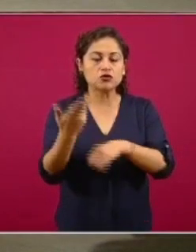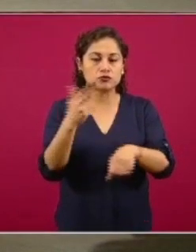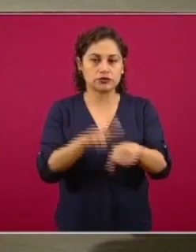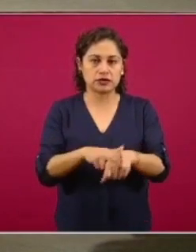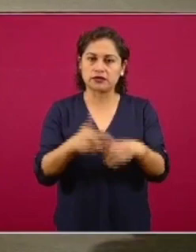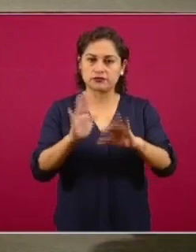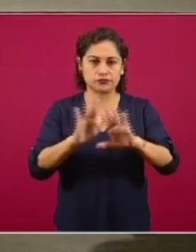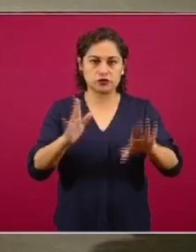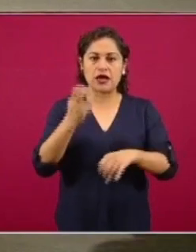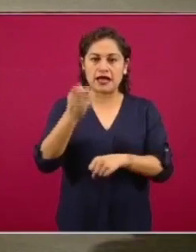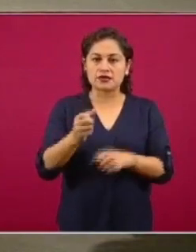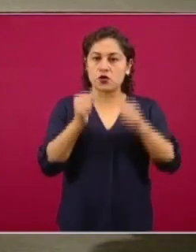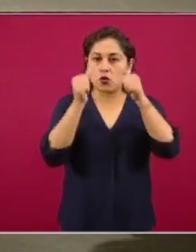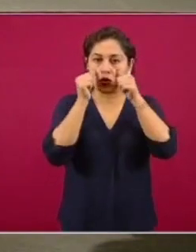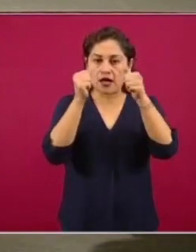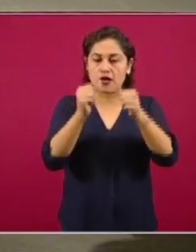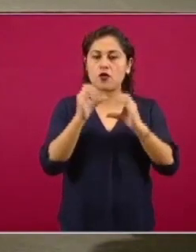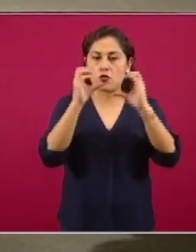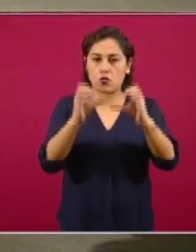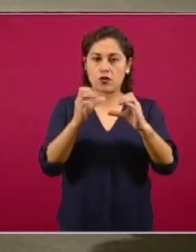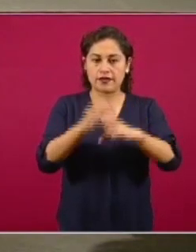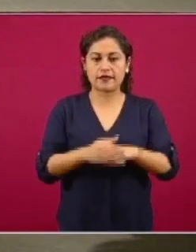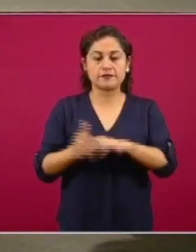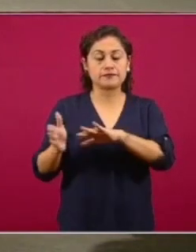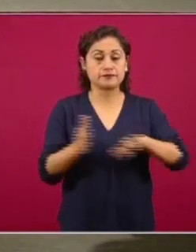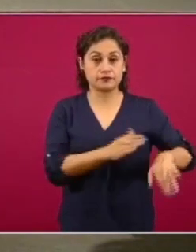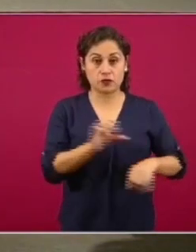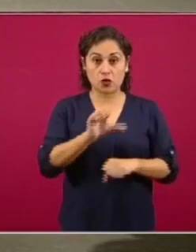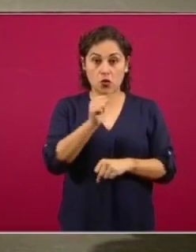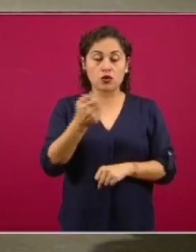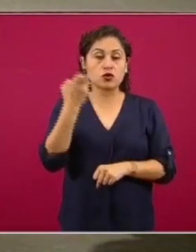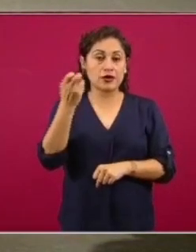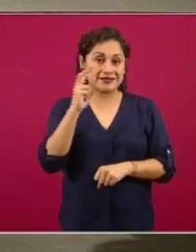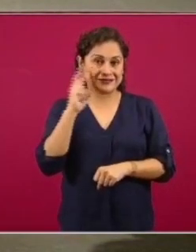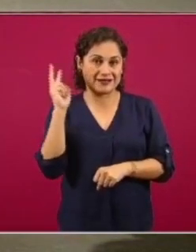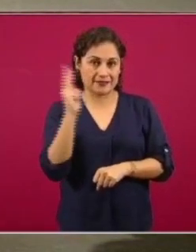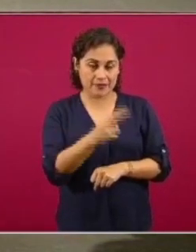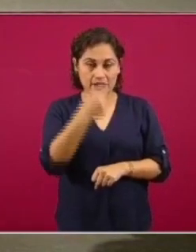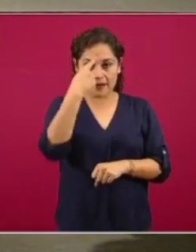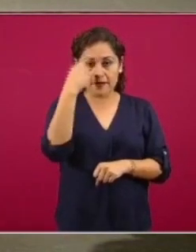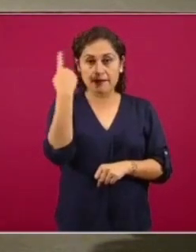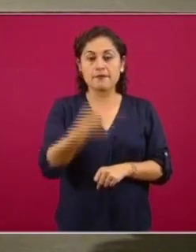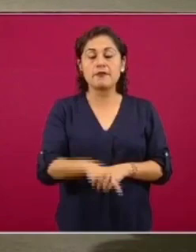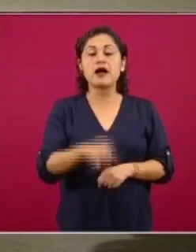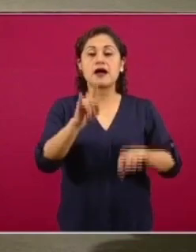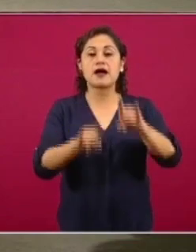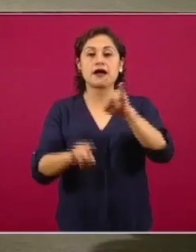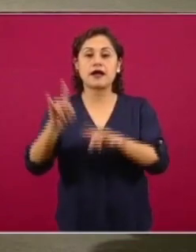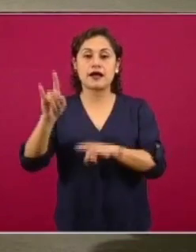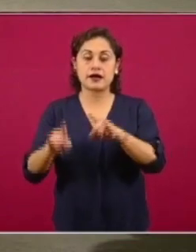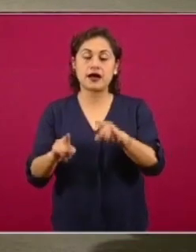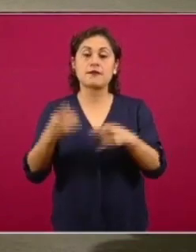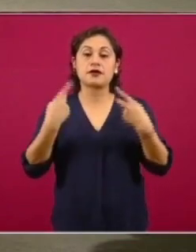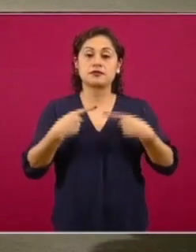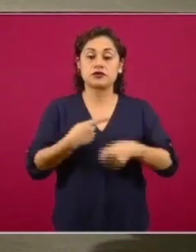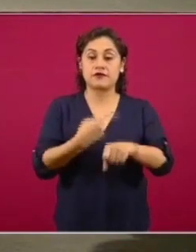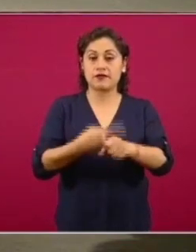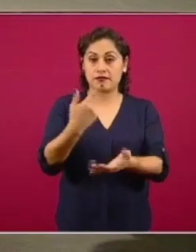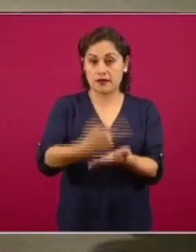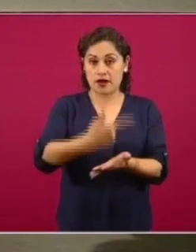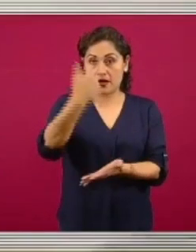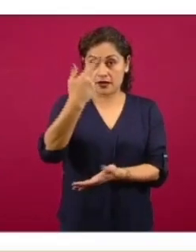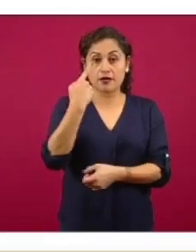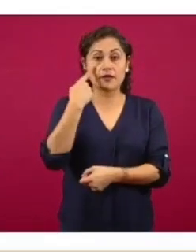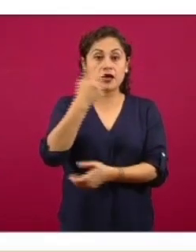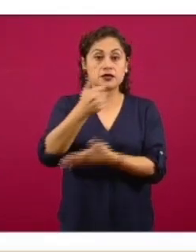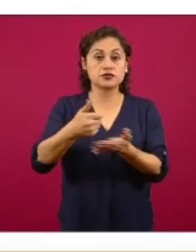favor, es lo mismo pero para las camas para el paciente crítico, ¿no? Tenemos también una ocupación importante y tenemos la Ciudad de